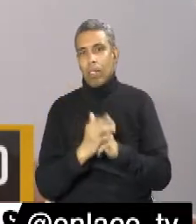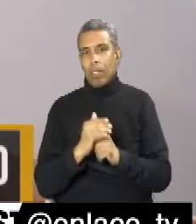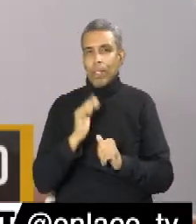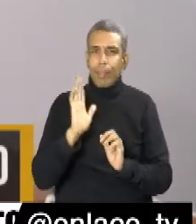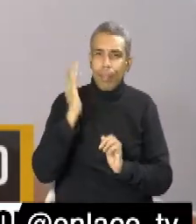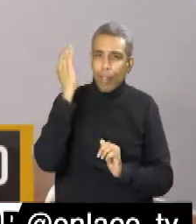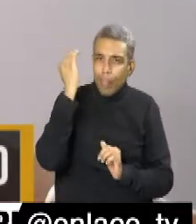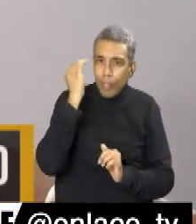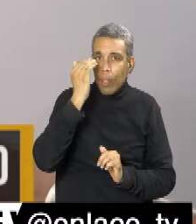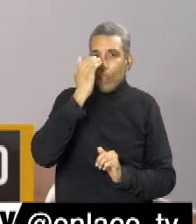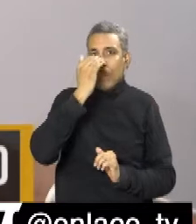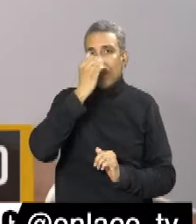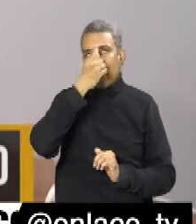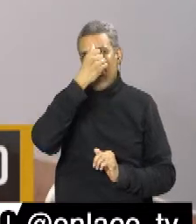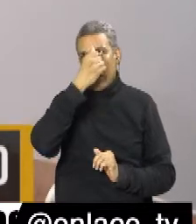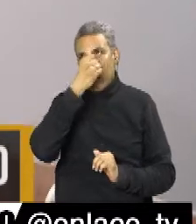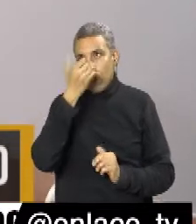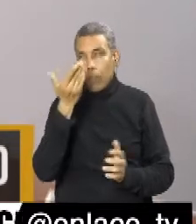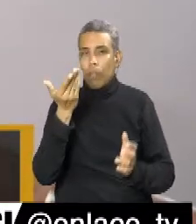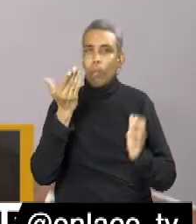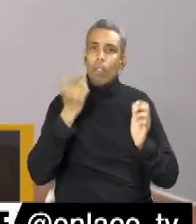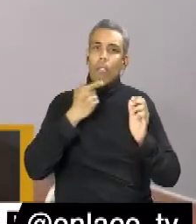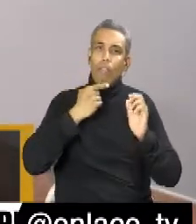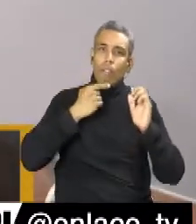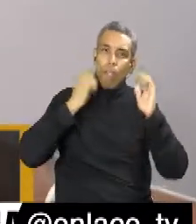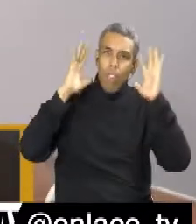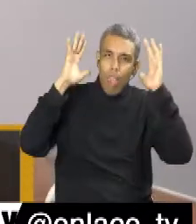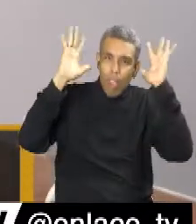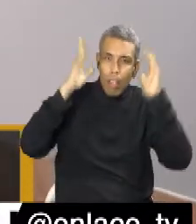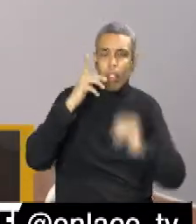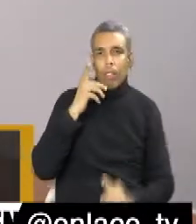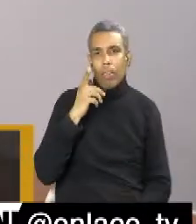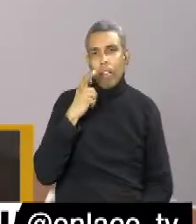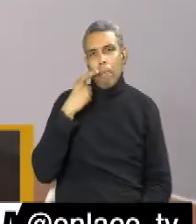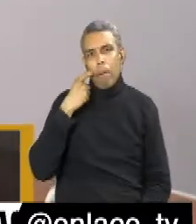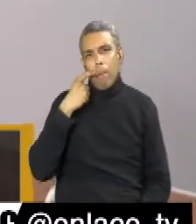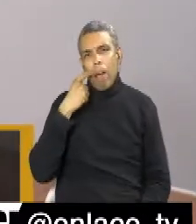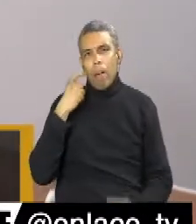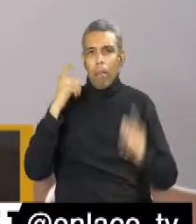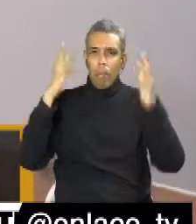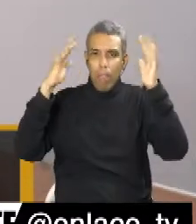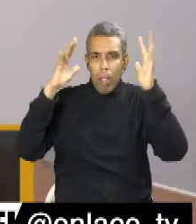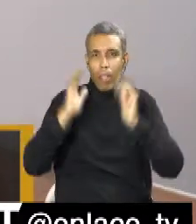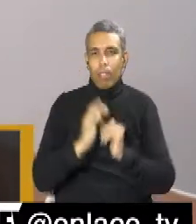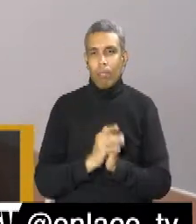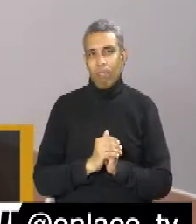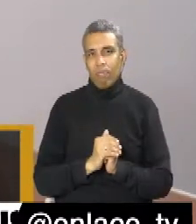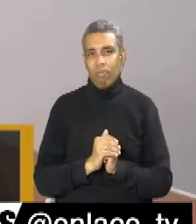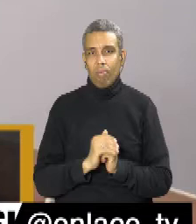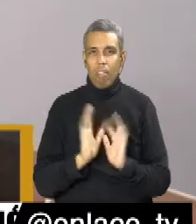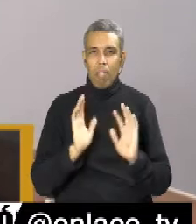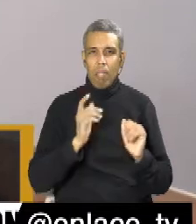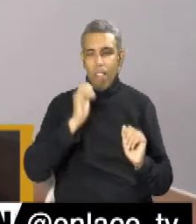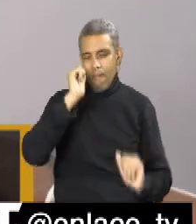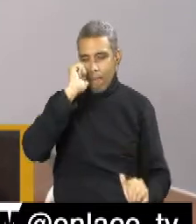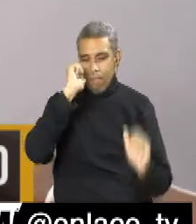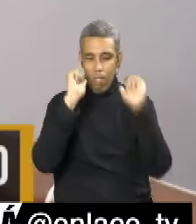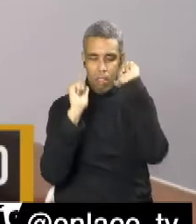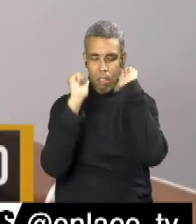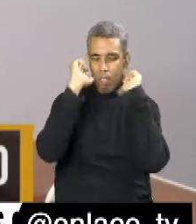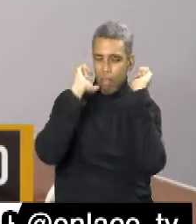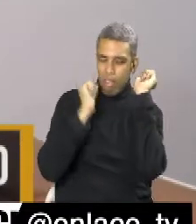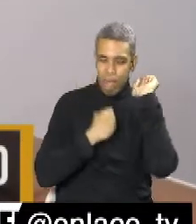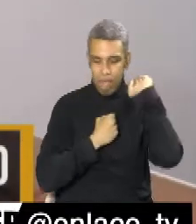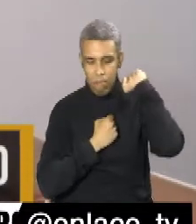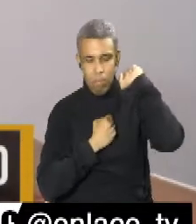Padre, algunas personas pues departieron en los barrios y pues la Policía Nacional pues estuvo